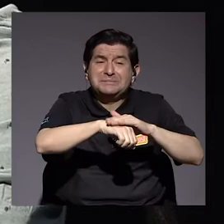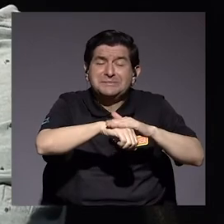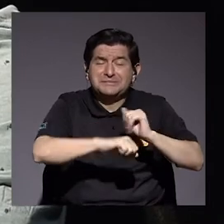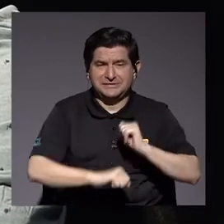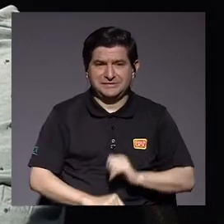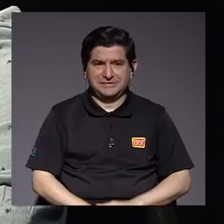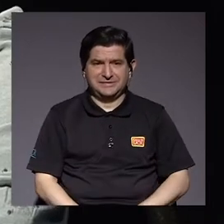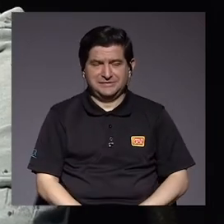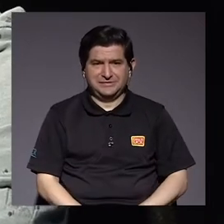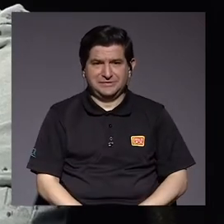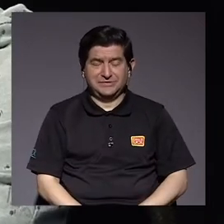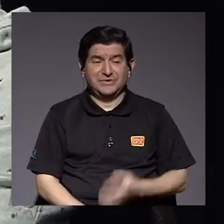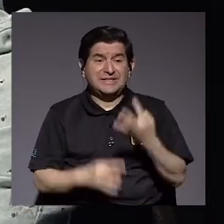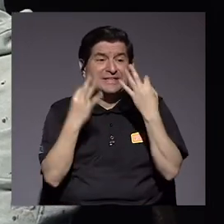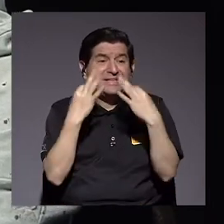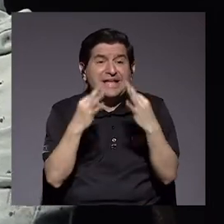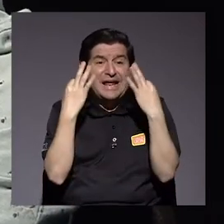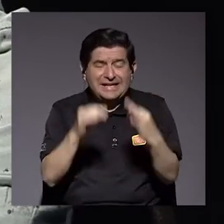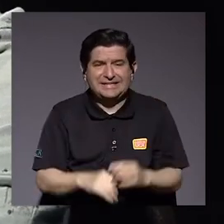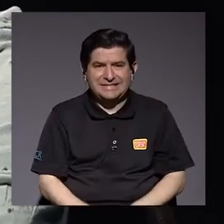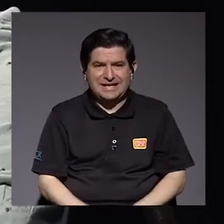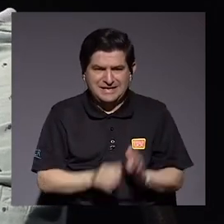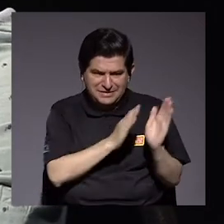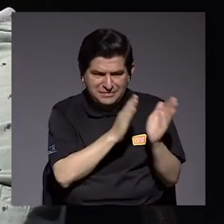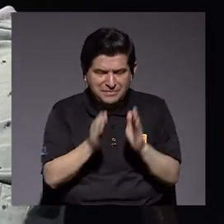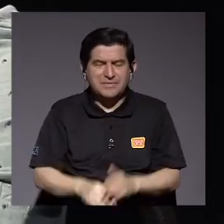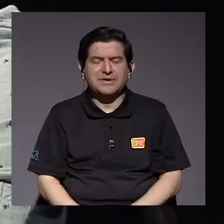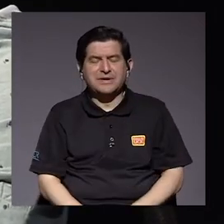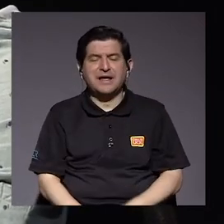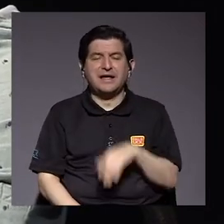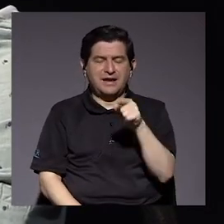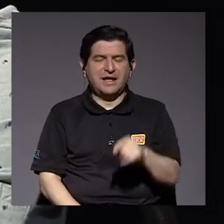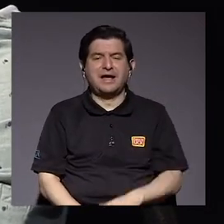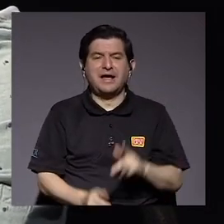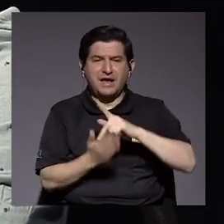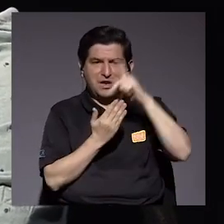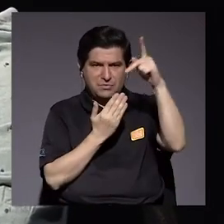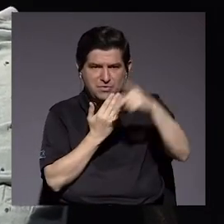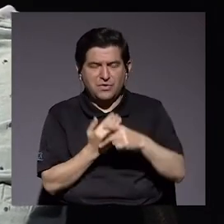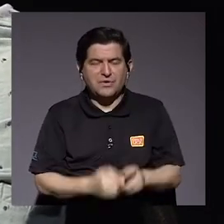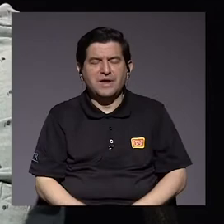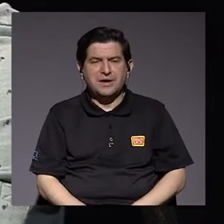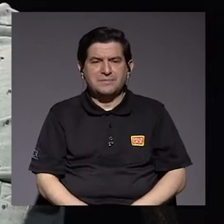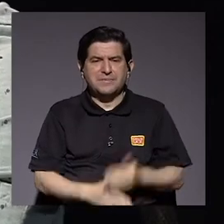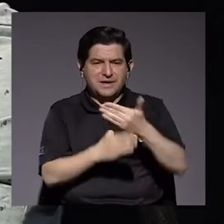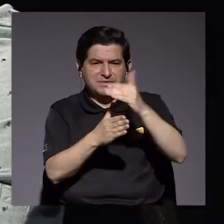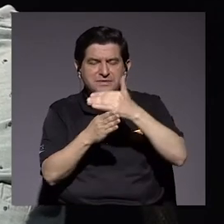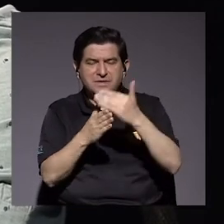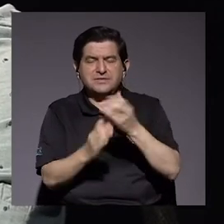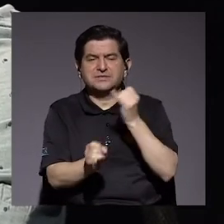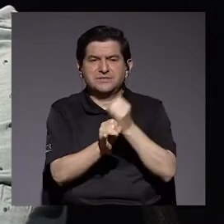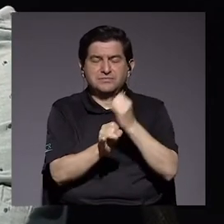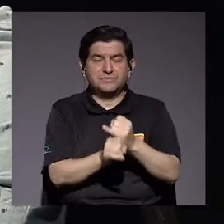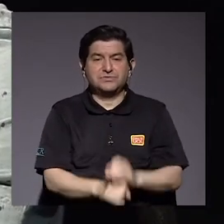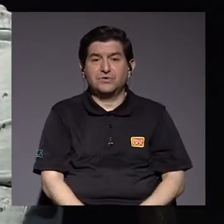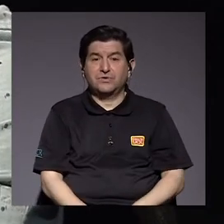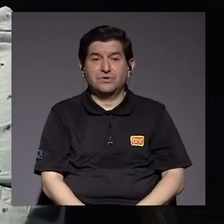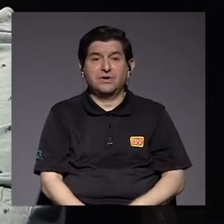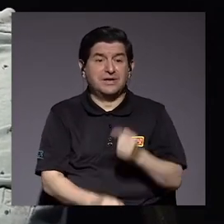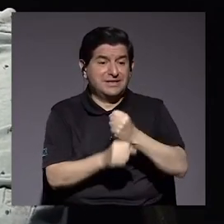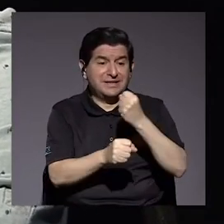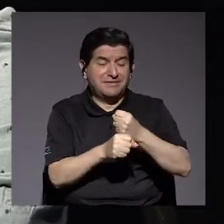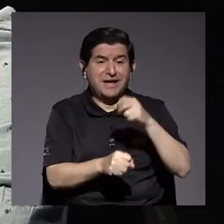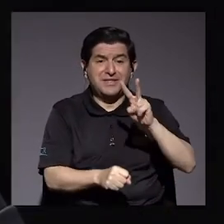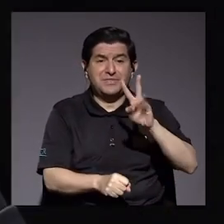porque con el programa, estamos tratando de hacer los diarios para el programa de abastecimiento institucional, el PAI. Uh-huh. Y no damos abasto, estamos trabajando las 24